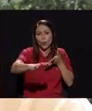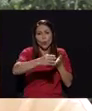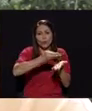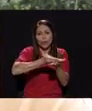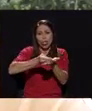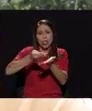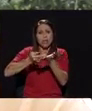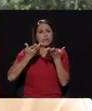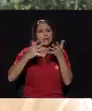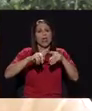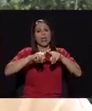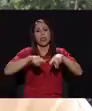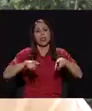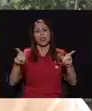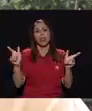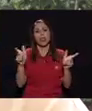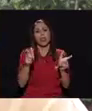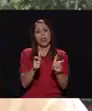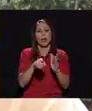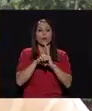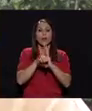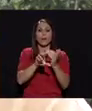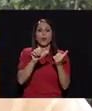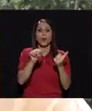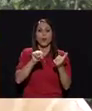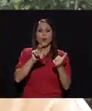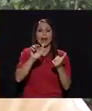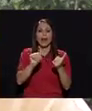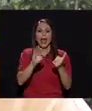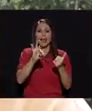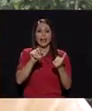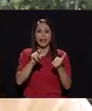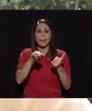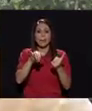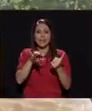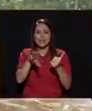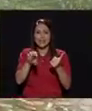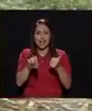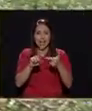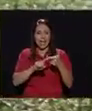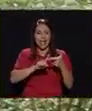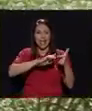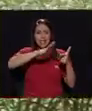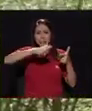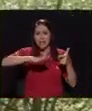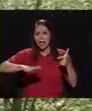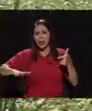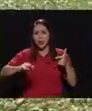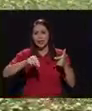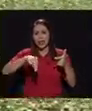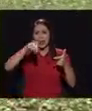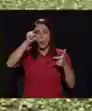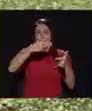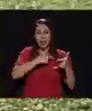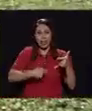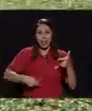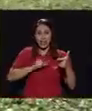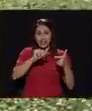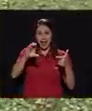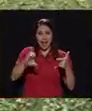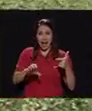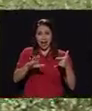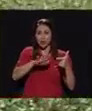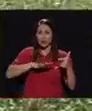eliminado extensiones grandísimas en áreas como la cuenca baja del Tempisque, como las llanuras del norte,